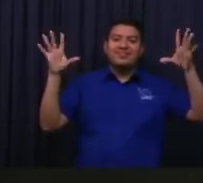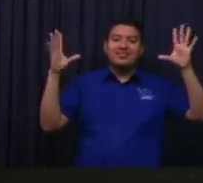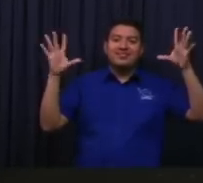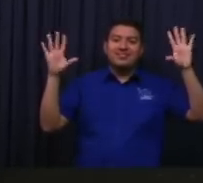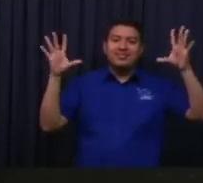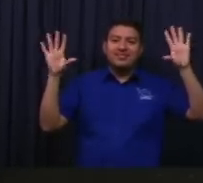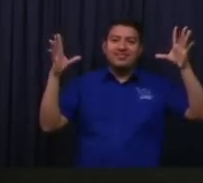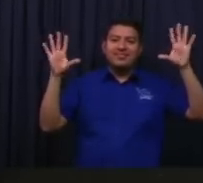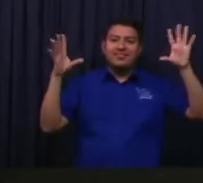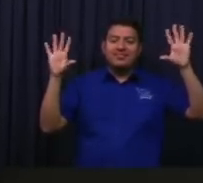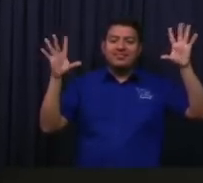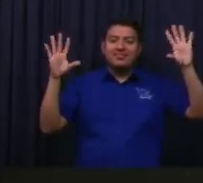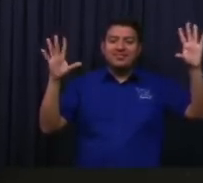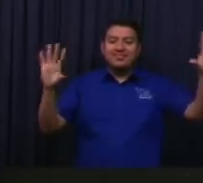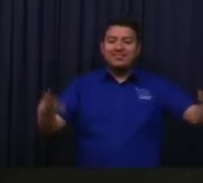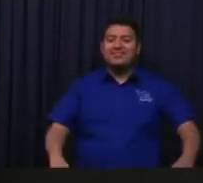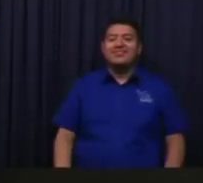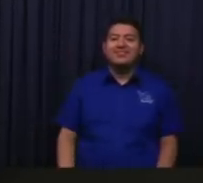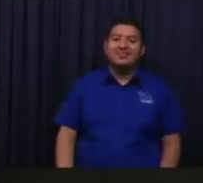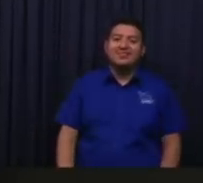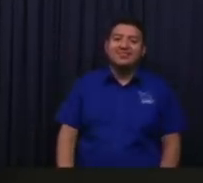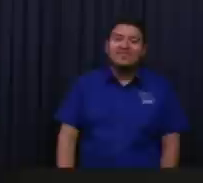aleluya.